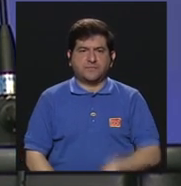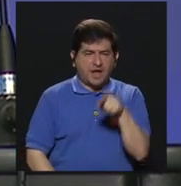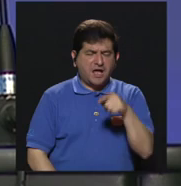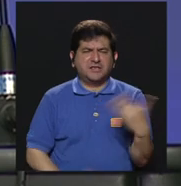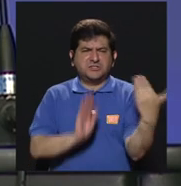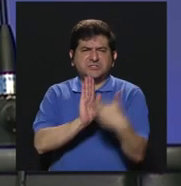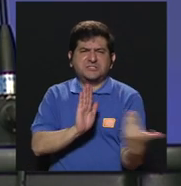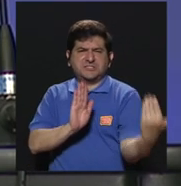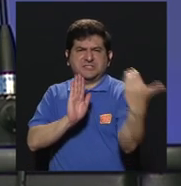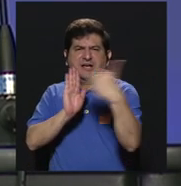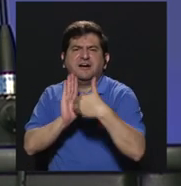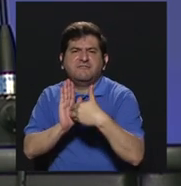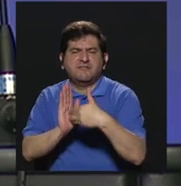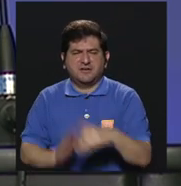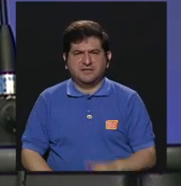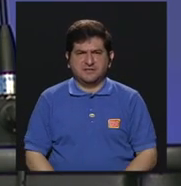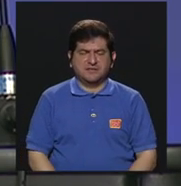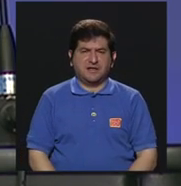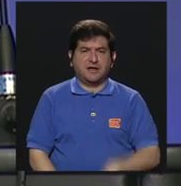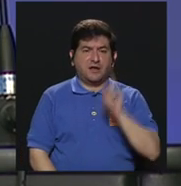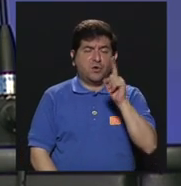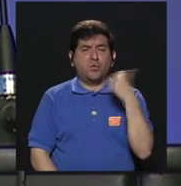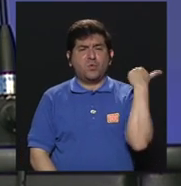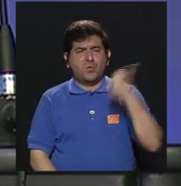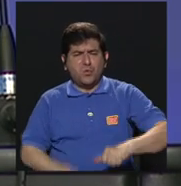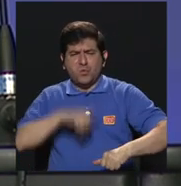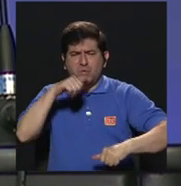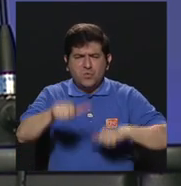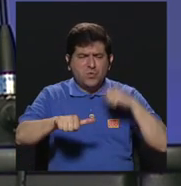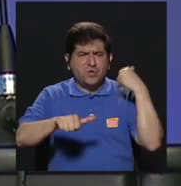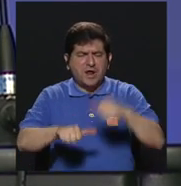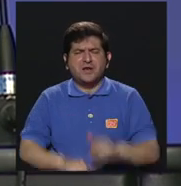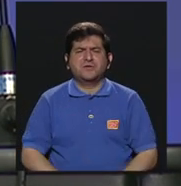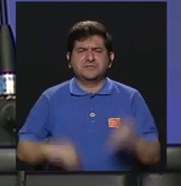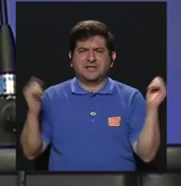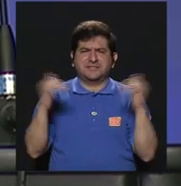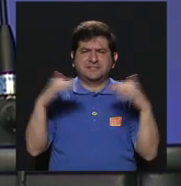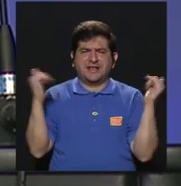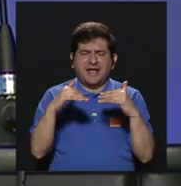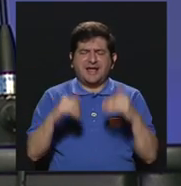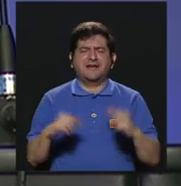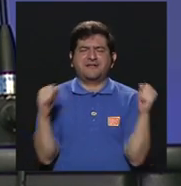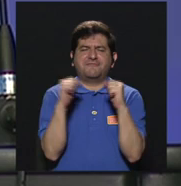expoliando una de las batallas calientes de la Guerra Fría,